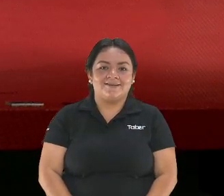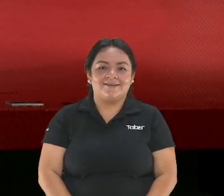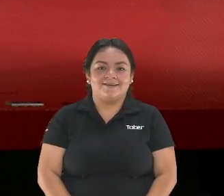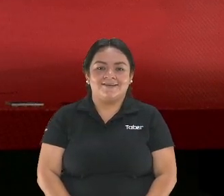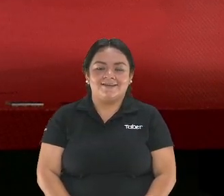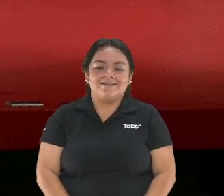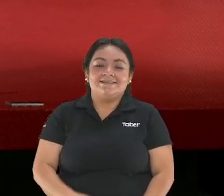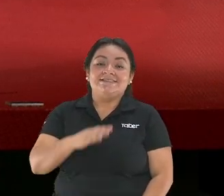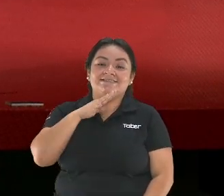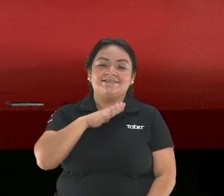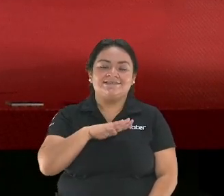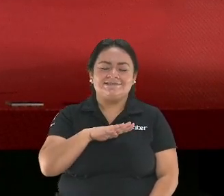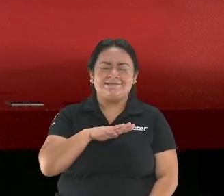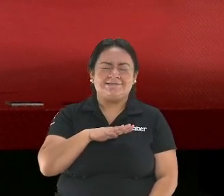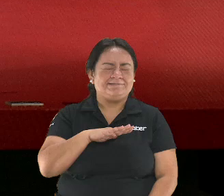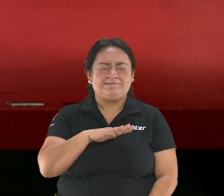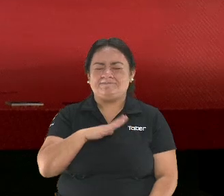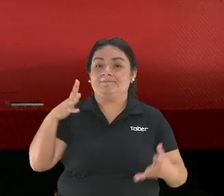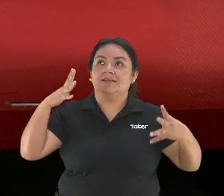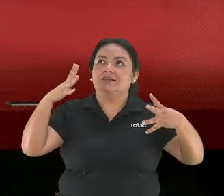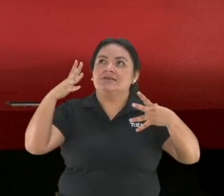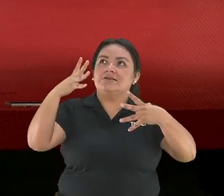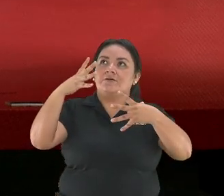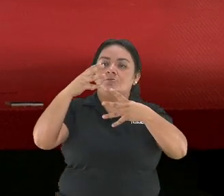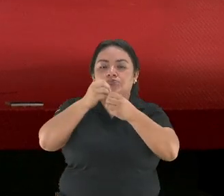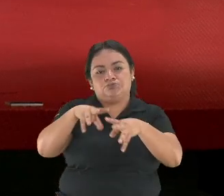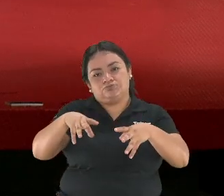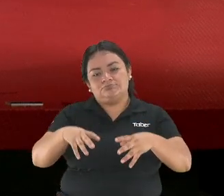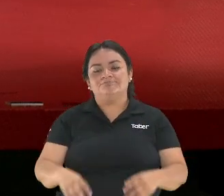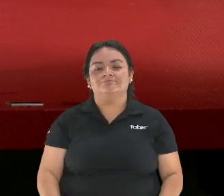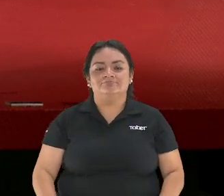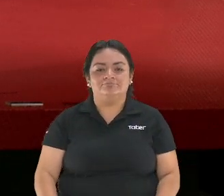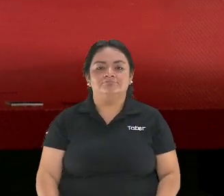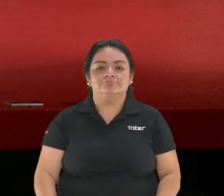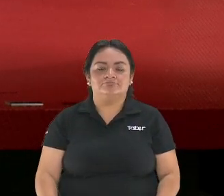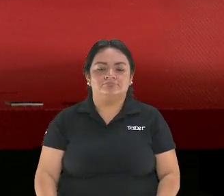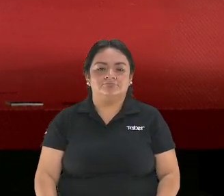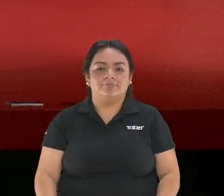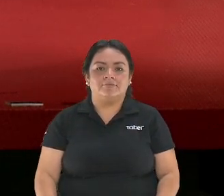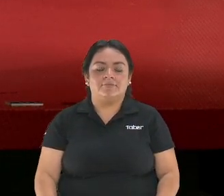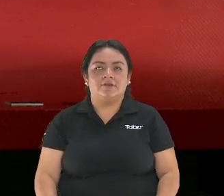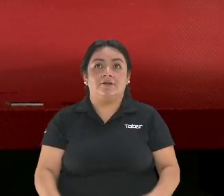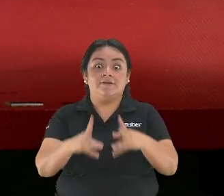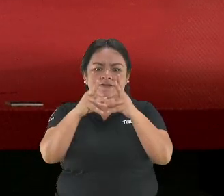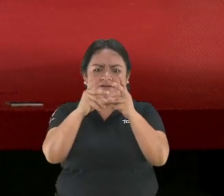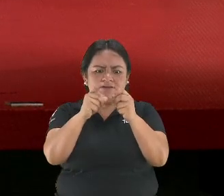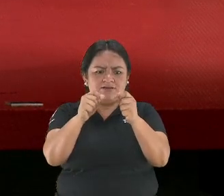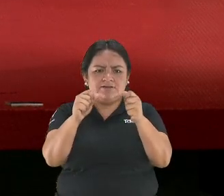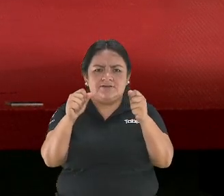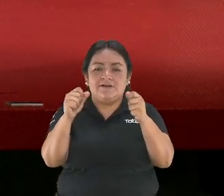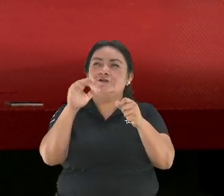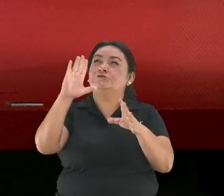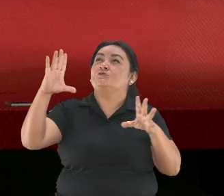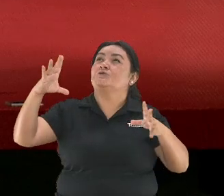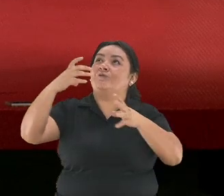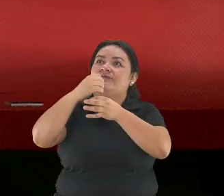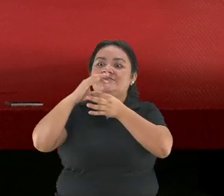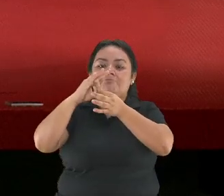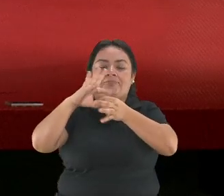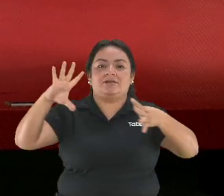el desánimo erosiona tu confianza en dios deshace rompe